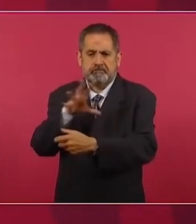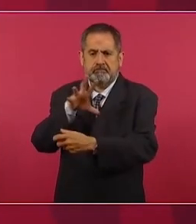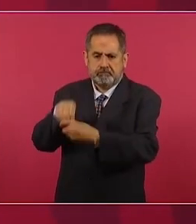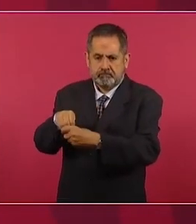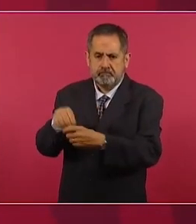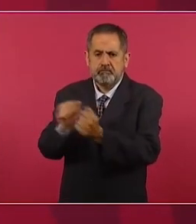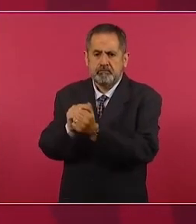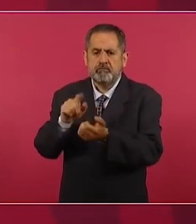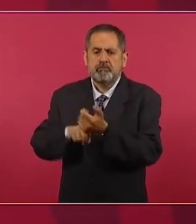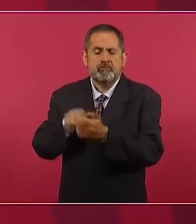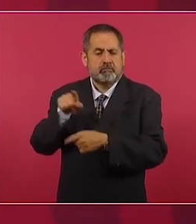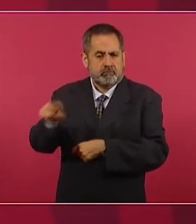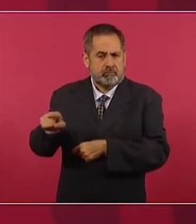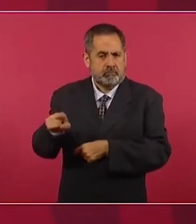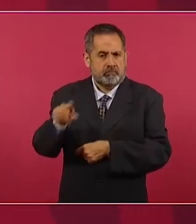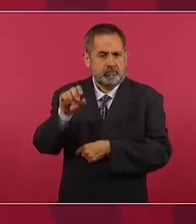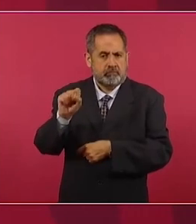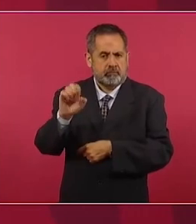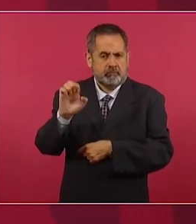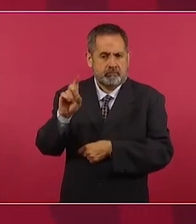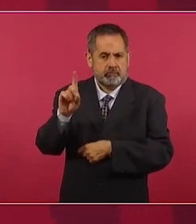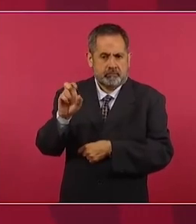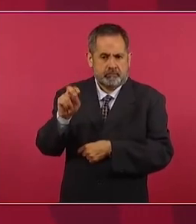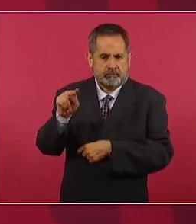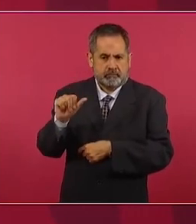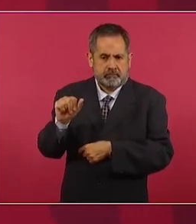directamente de la Secretaría de la Defensa.